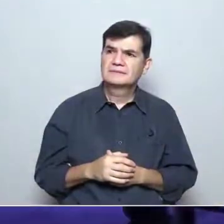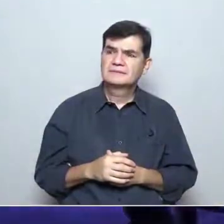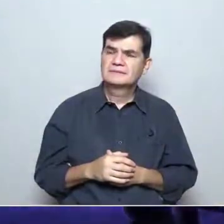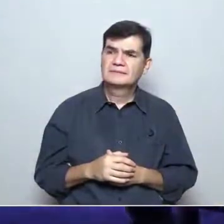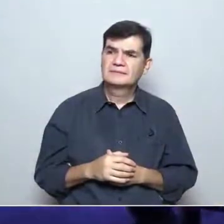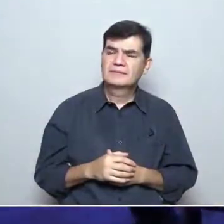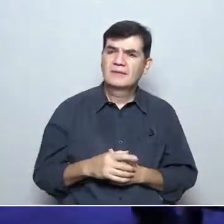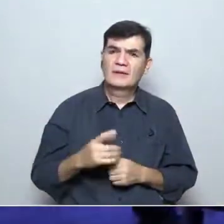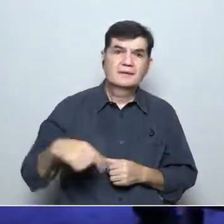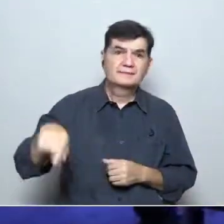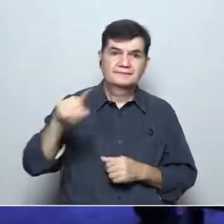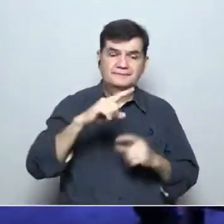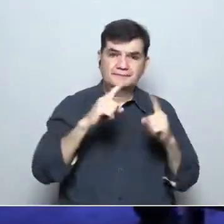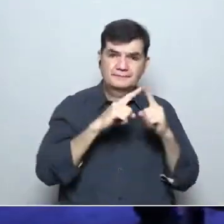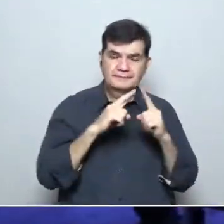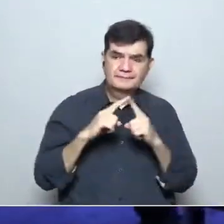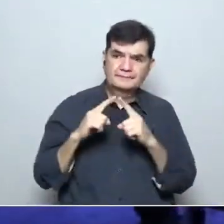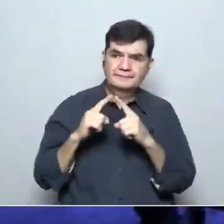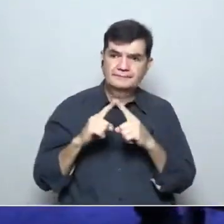Iglesia,